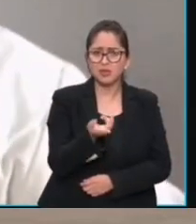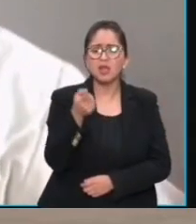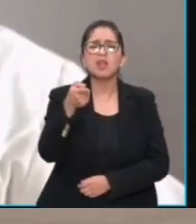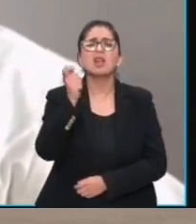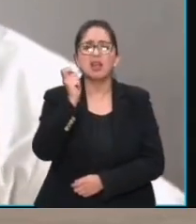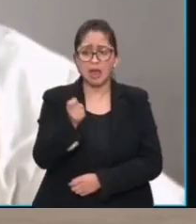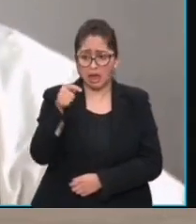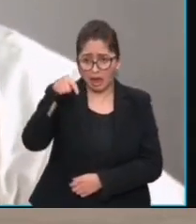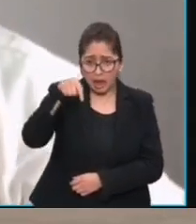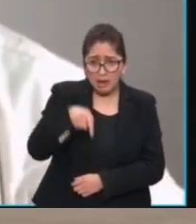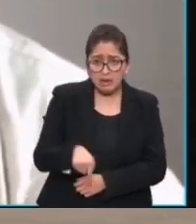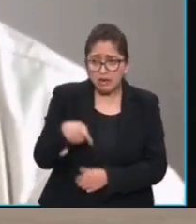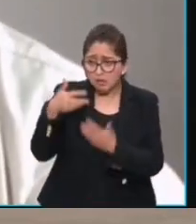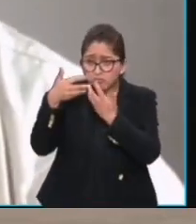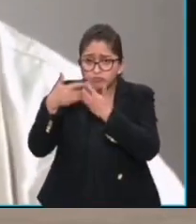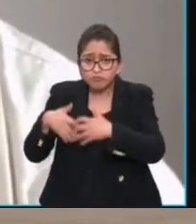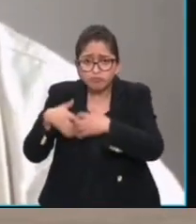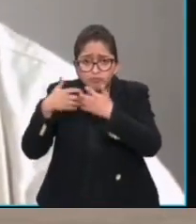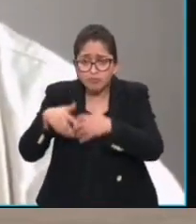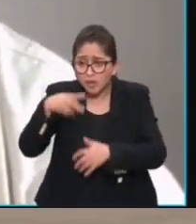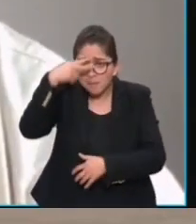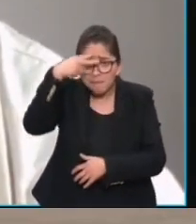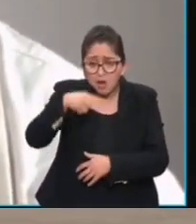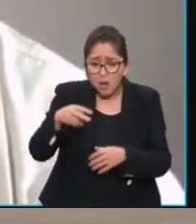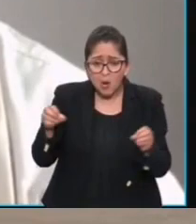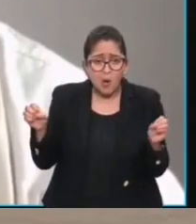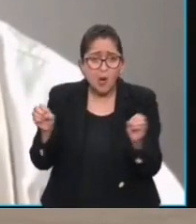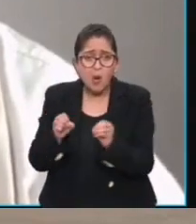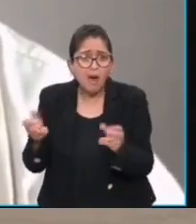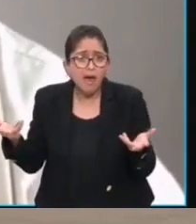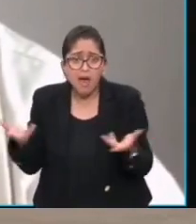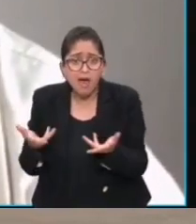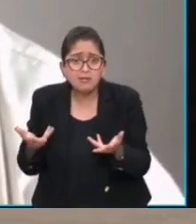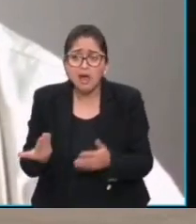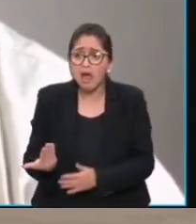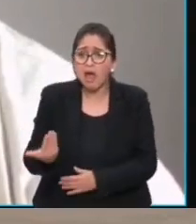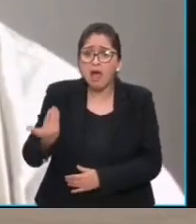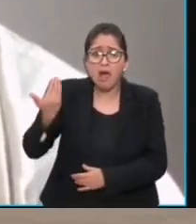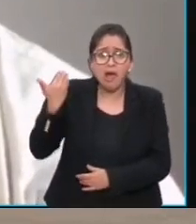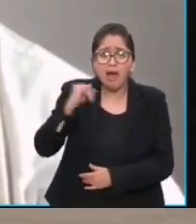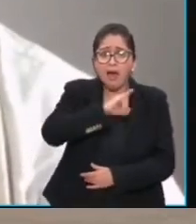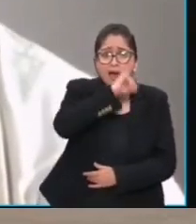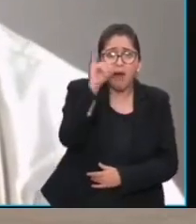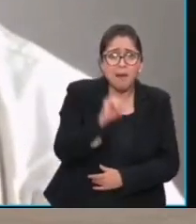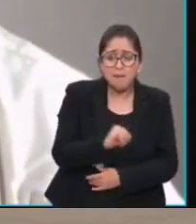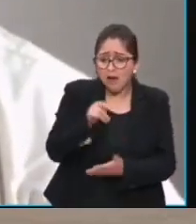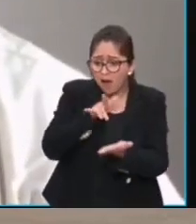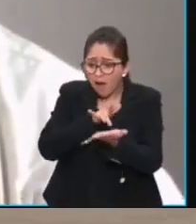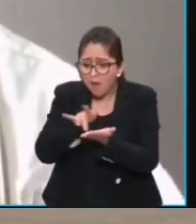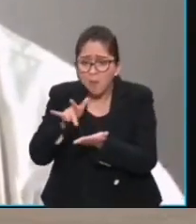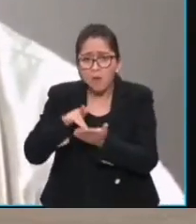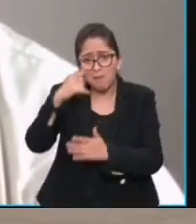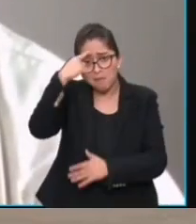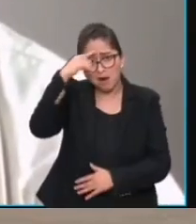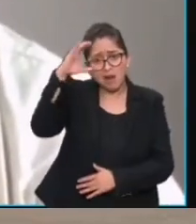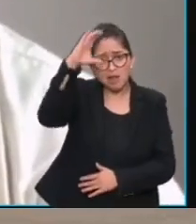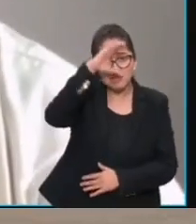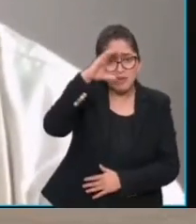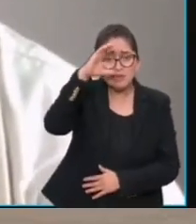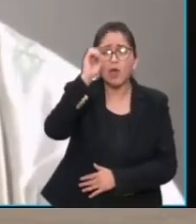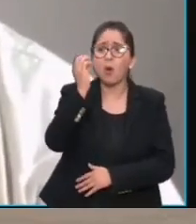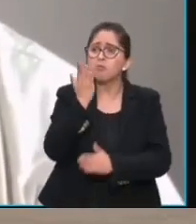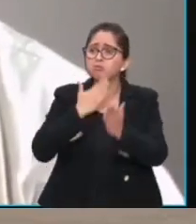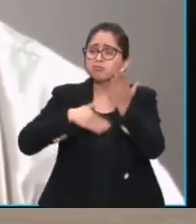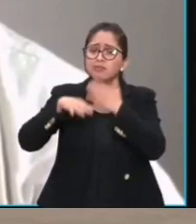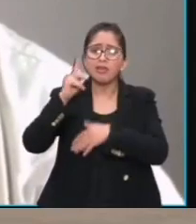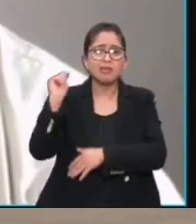fabrican aquí, no se diseñan aquí en este país, porque no se le dio prioridad a la ciencia y al desarrollo tecnológico. Por eso es que los tenemos